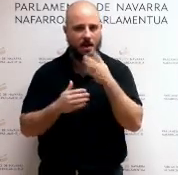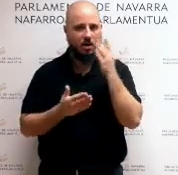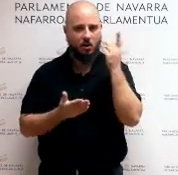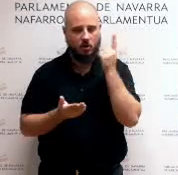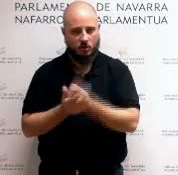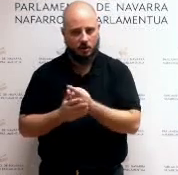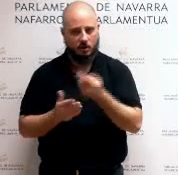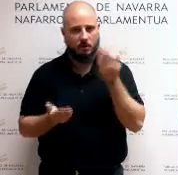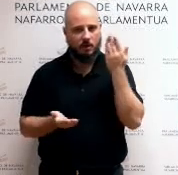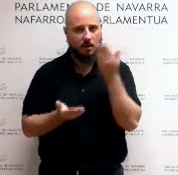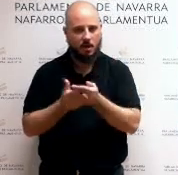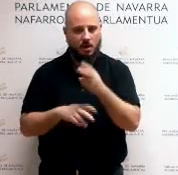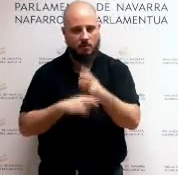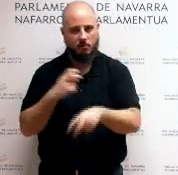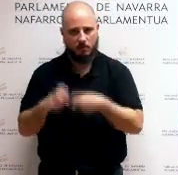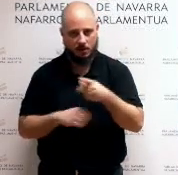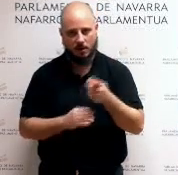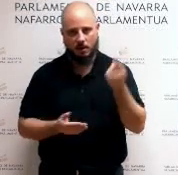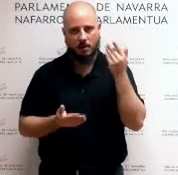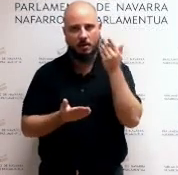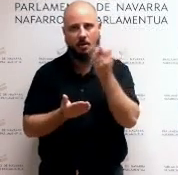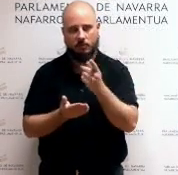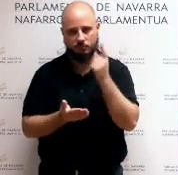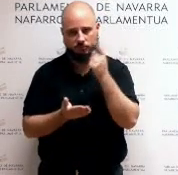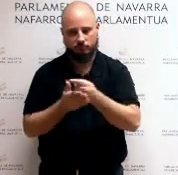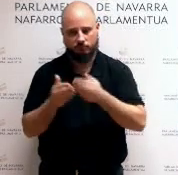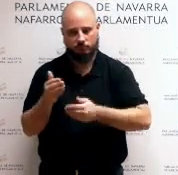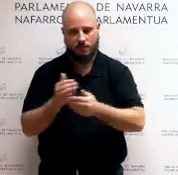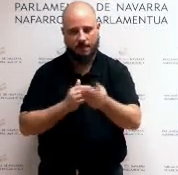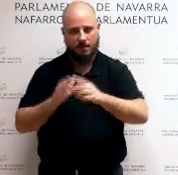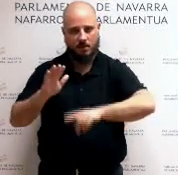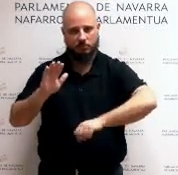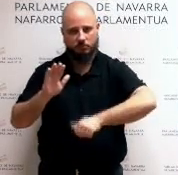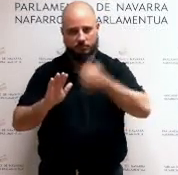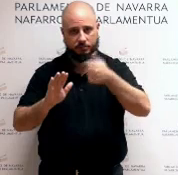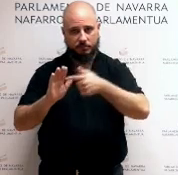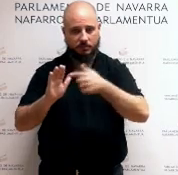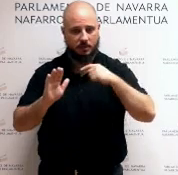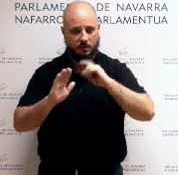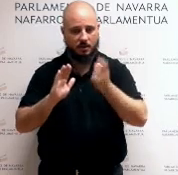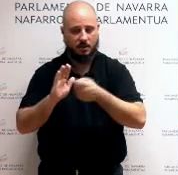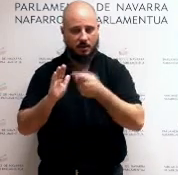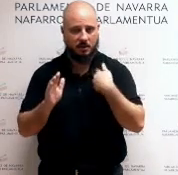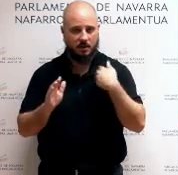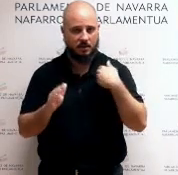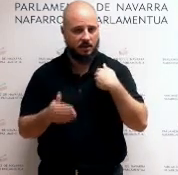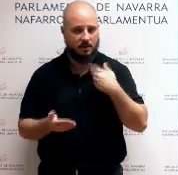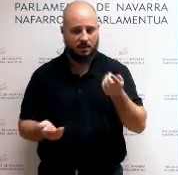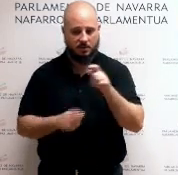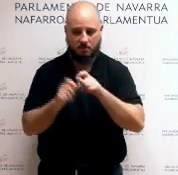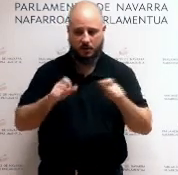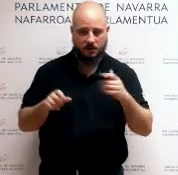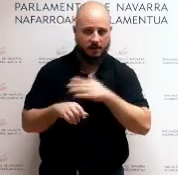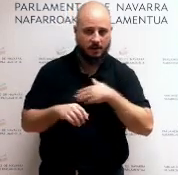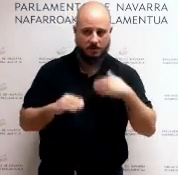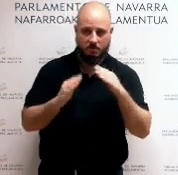nueva futura de aprobación de una ley que ya lleva un camino contrario a las aspiraciones de la gente que necesita